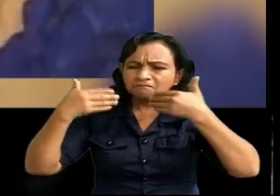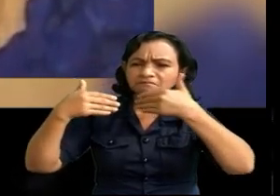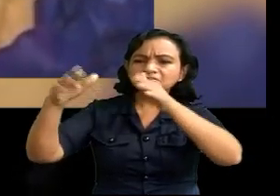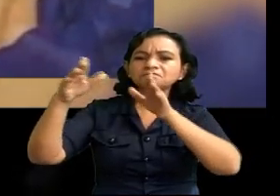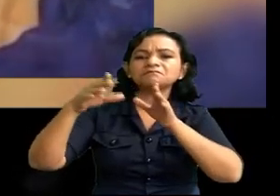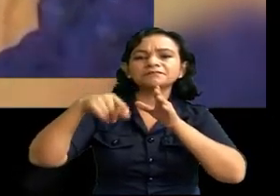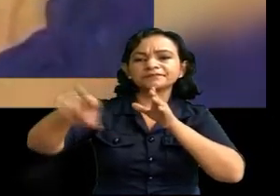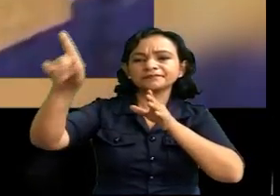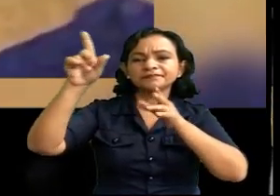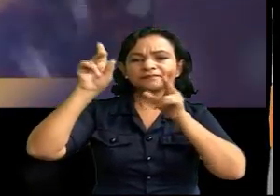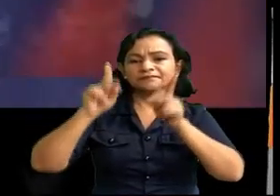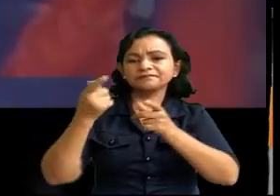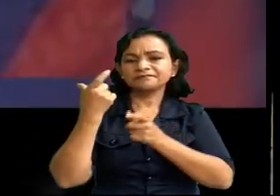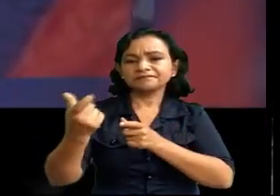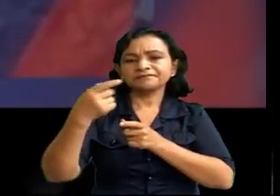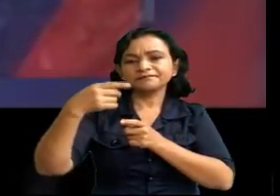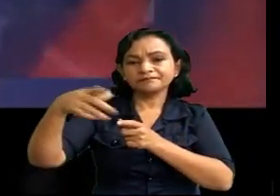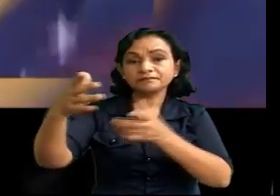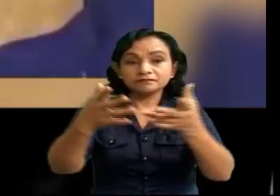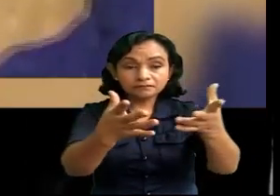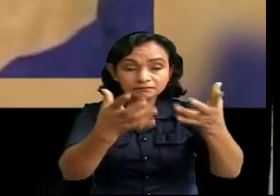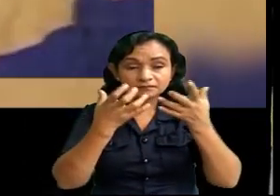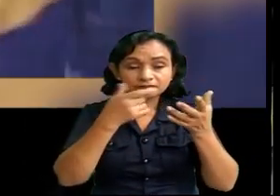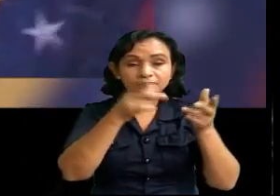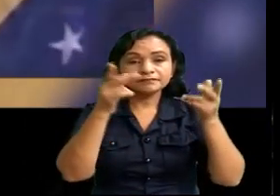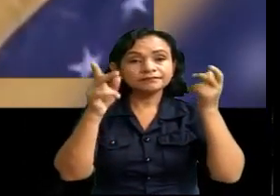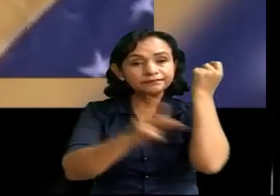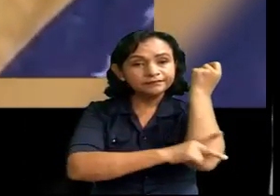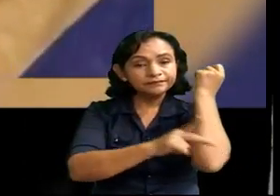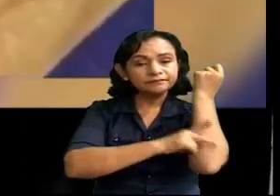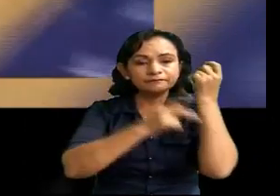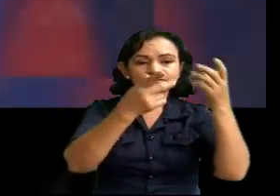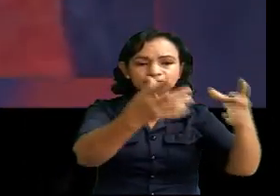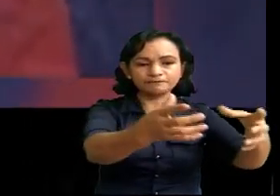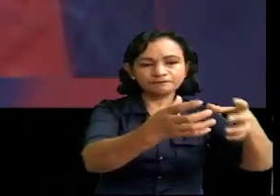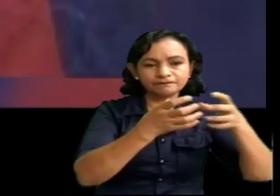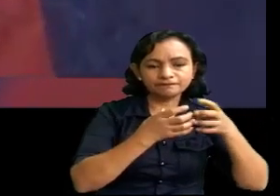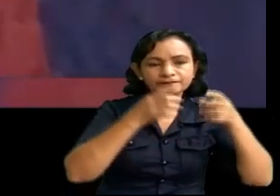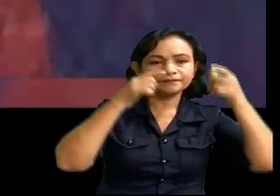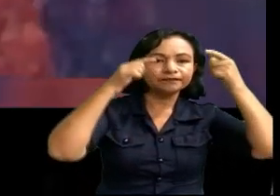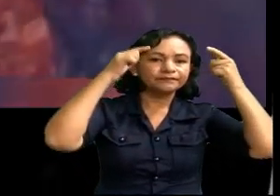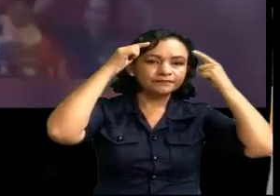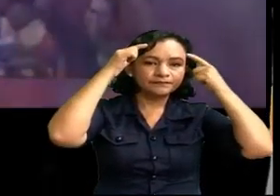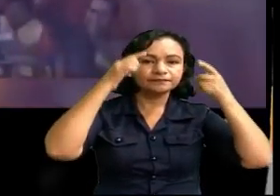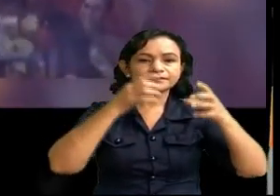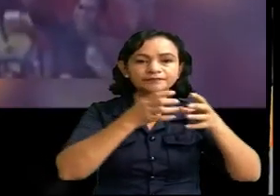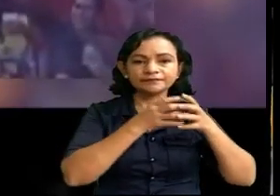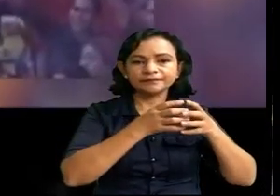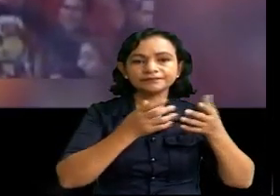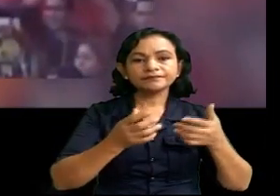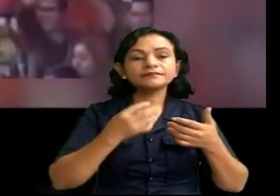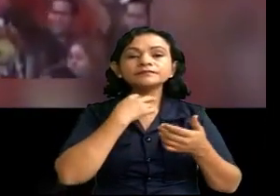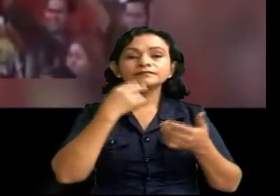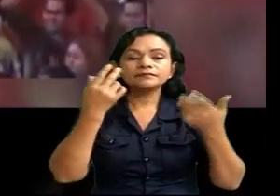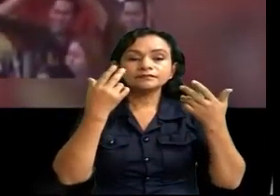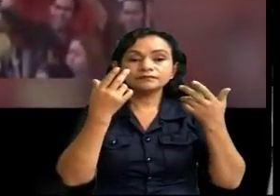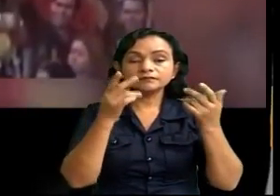la burguesía! ¡Los que quieren patria, vengan con Chávez!